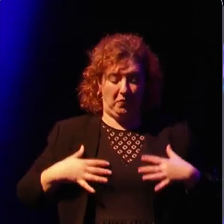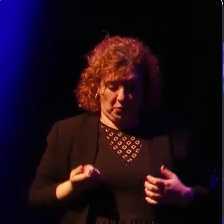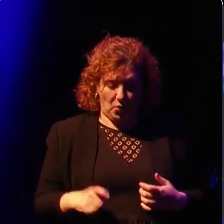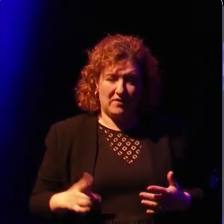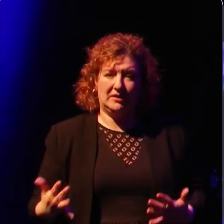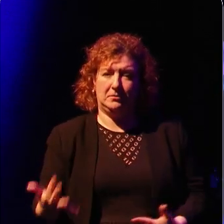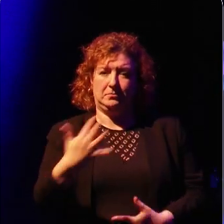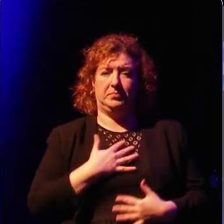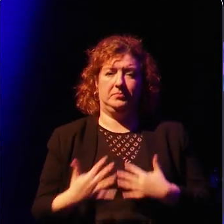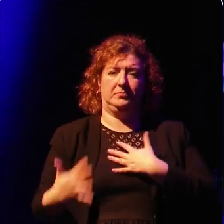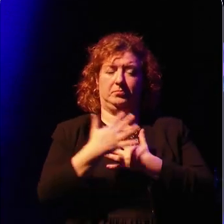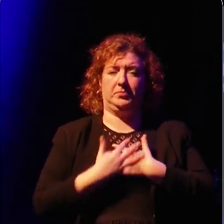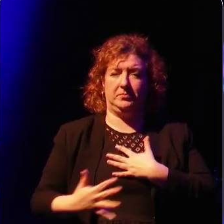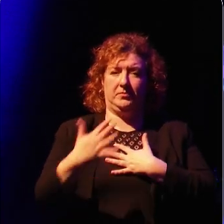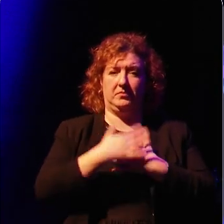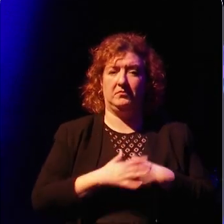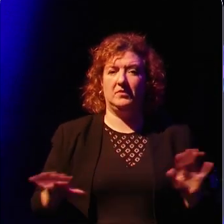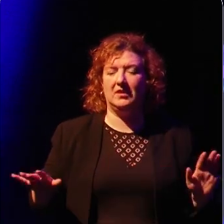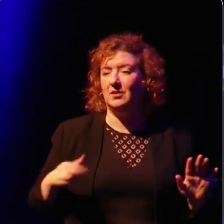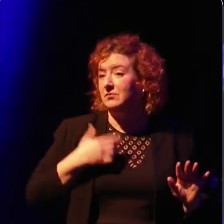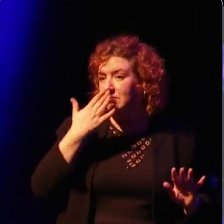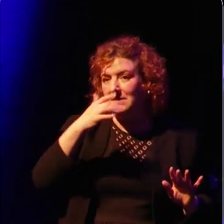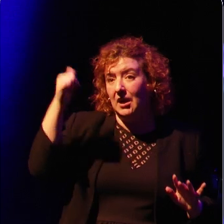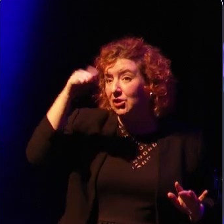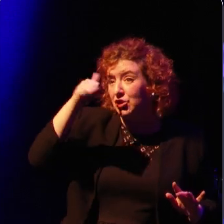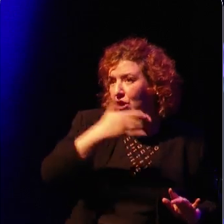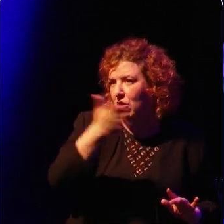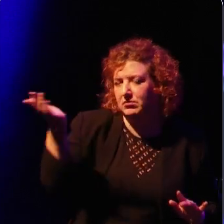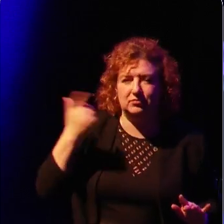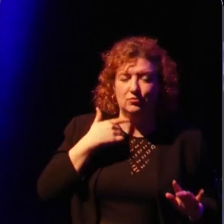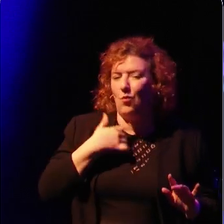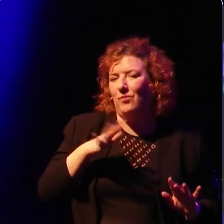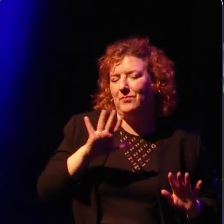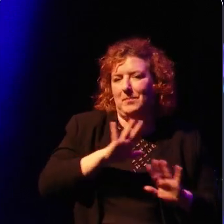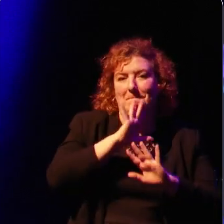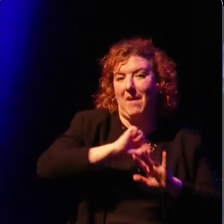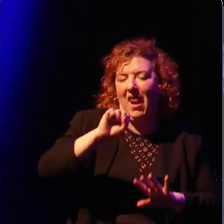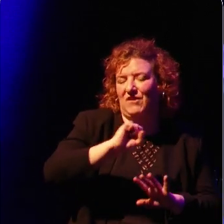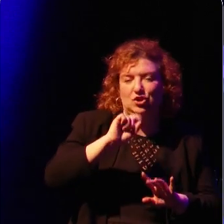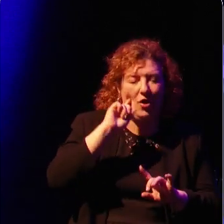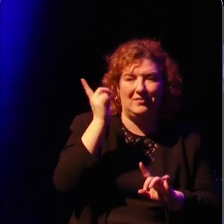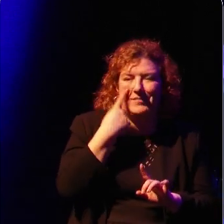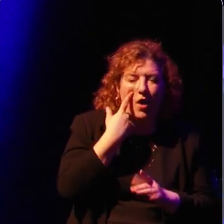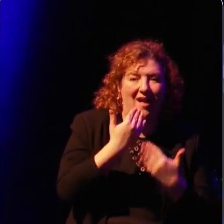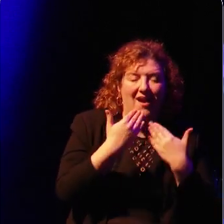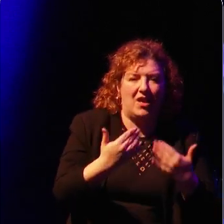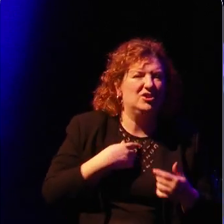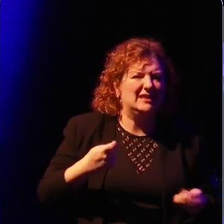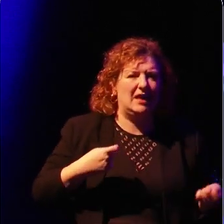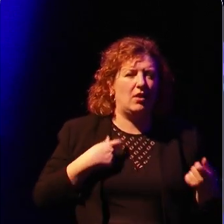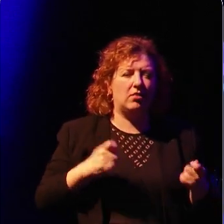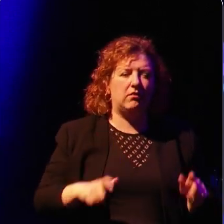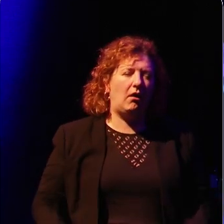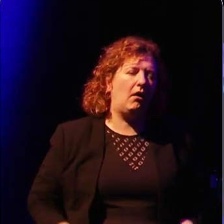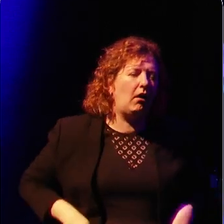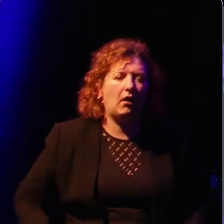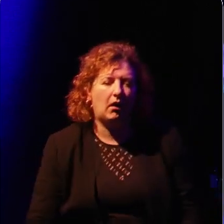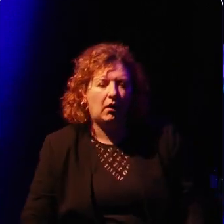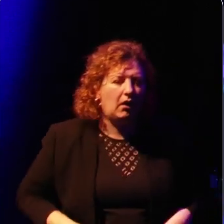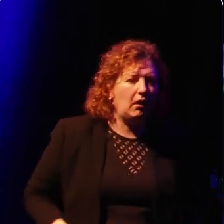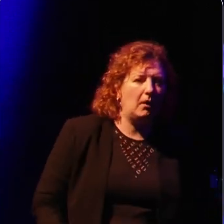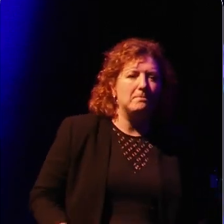probártela. Para los tíos es lo más grande que nos han descubierto, tío. Y voy a una tienda y no me tengo que estar